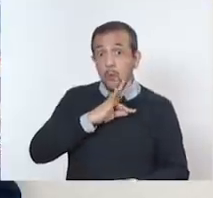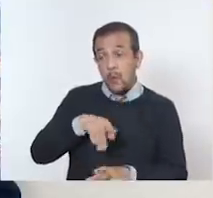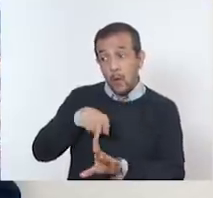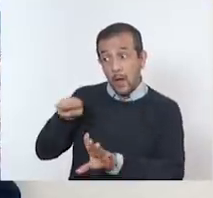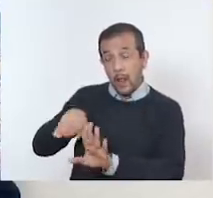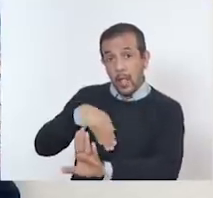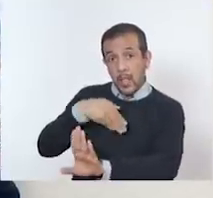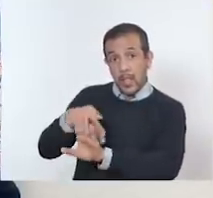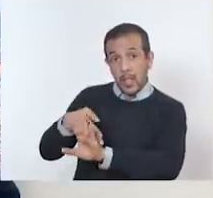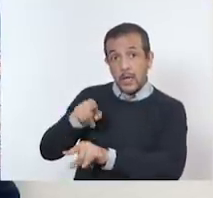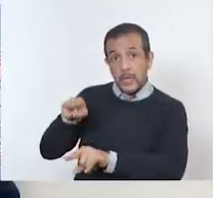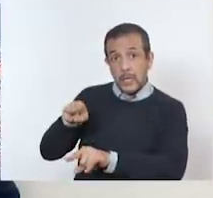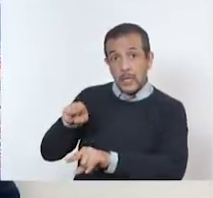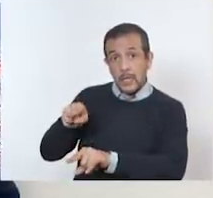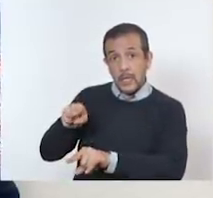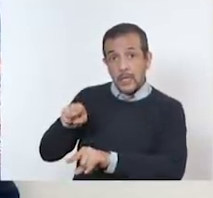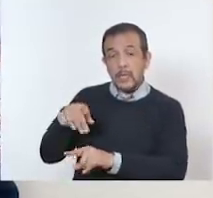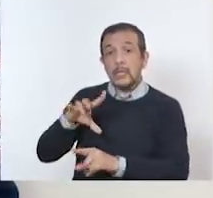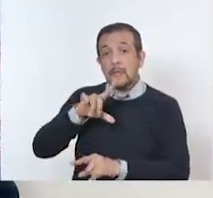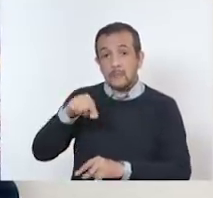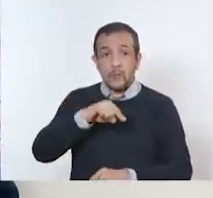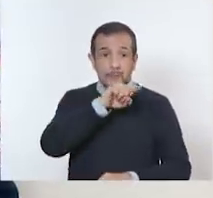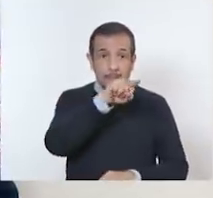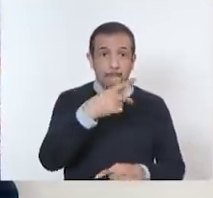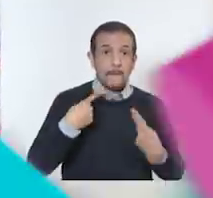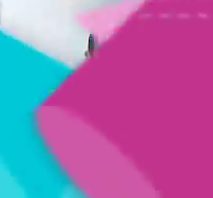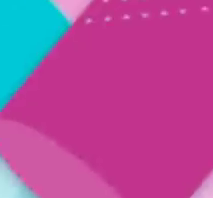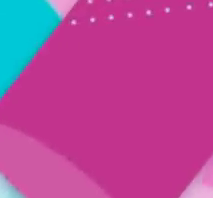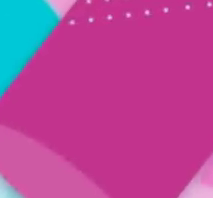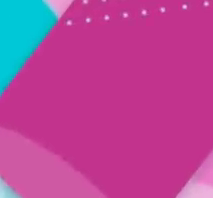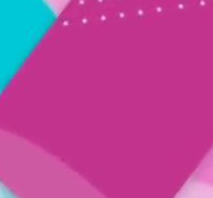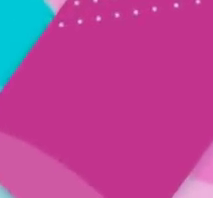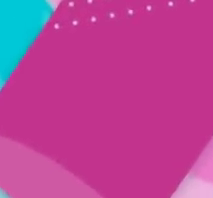puedo lastimar y me pueden regañar.